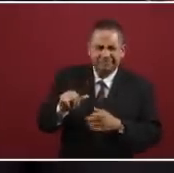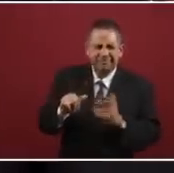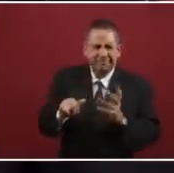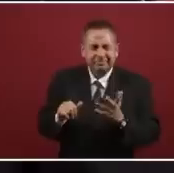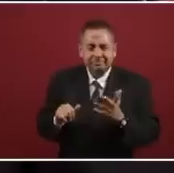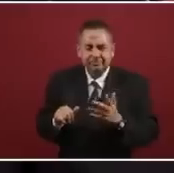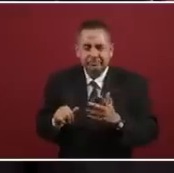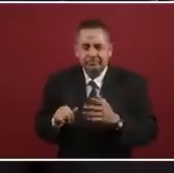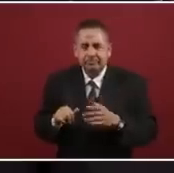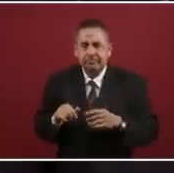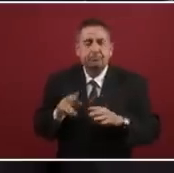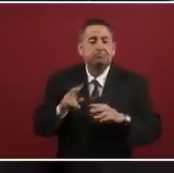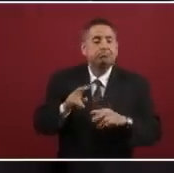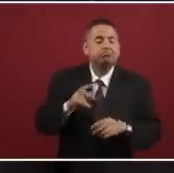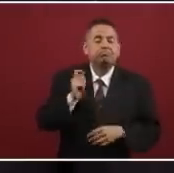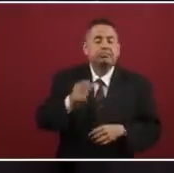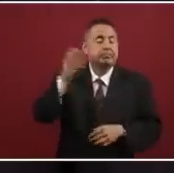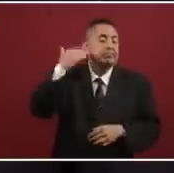de ir a la redacción